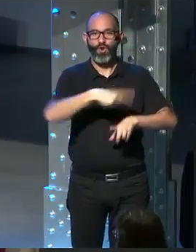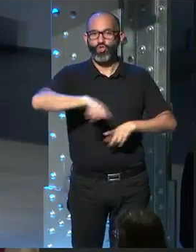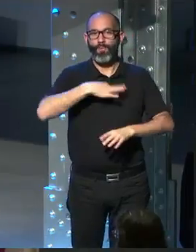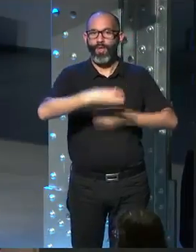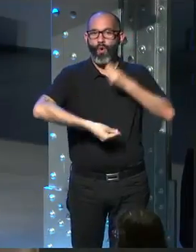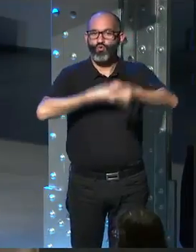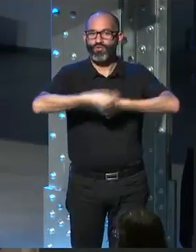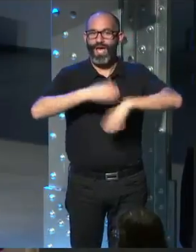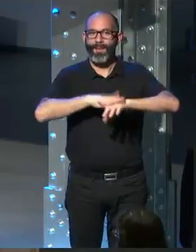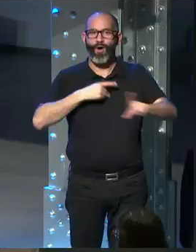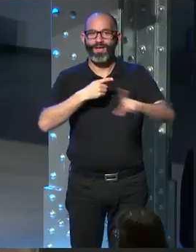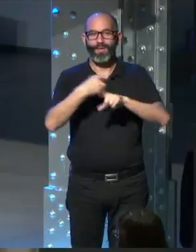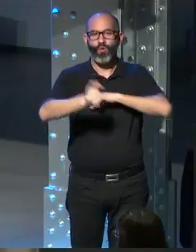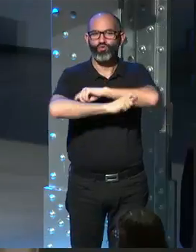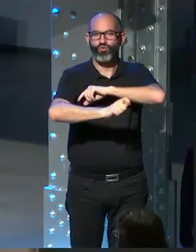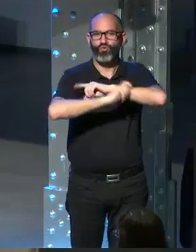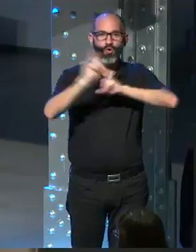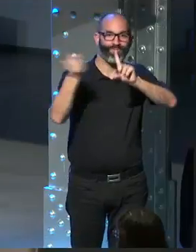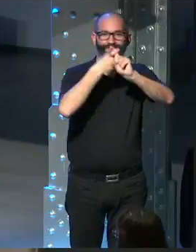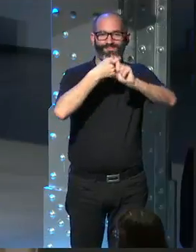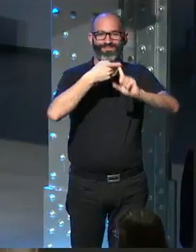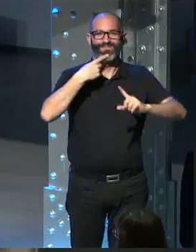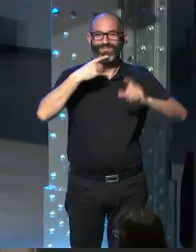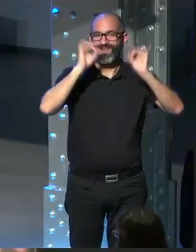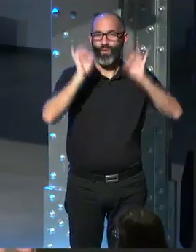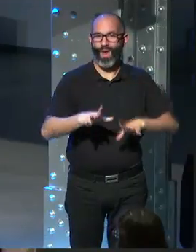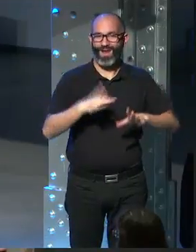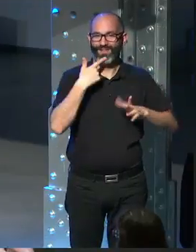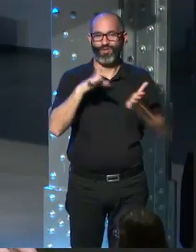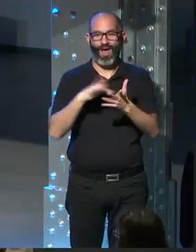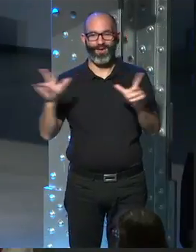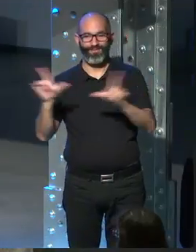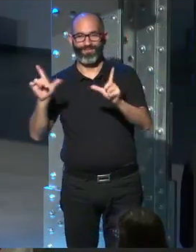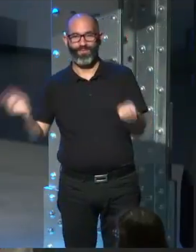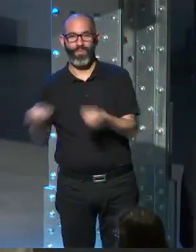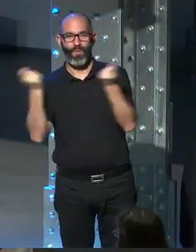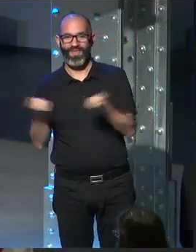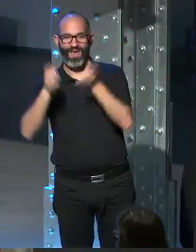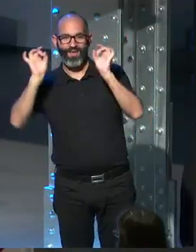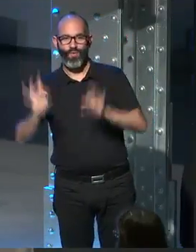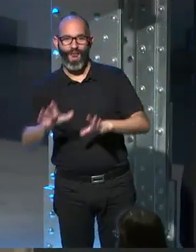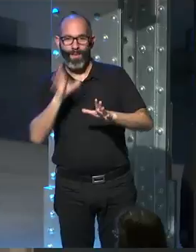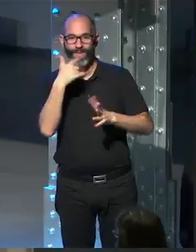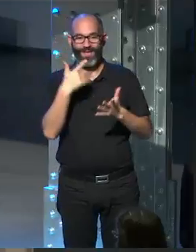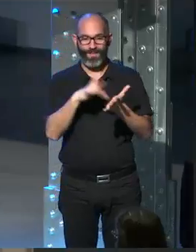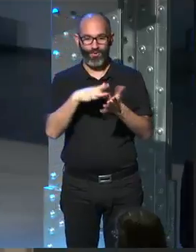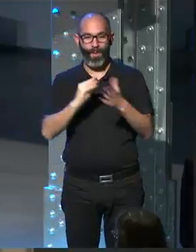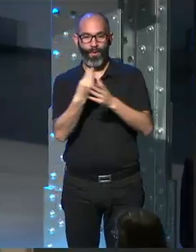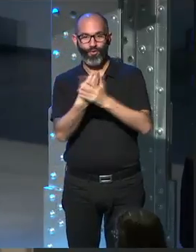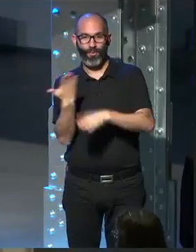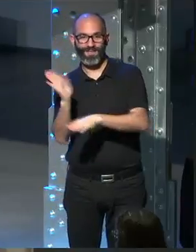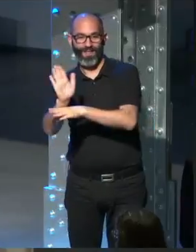utilizar para desvelar el truco, muchas veces la vamos a tener justo enfrente de nosotros en el escenario, pero la manera en la que el mago